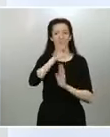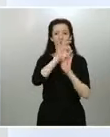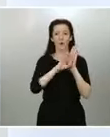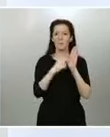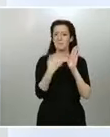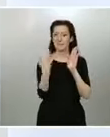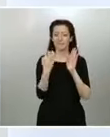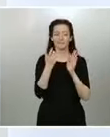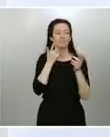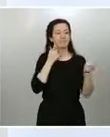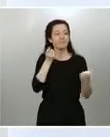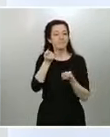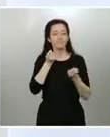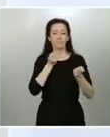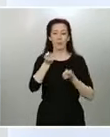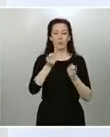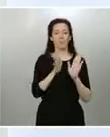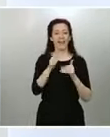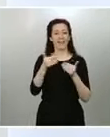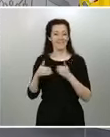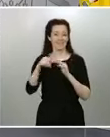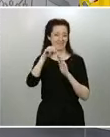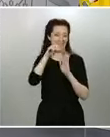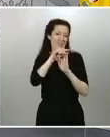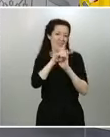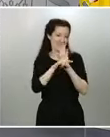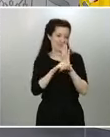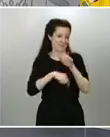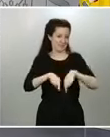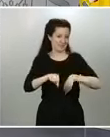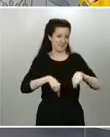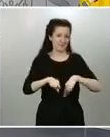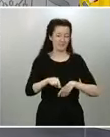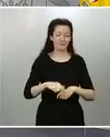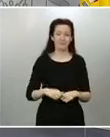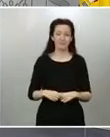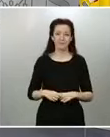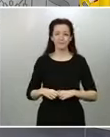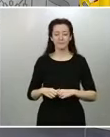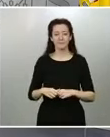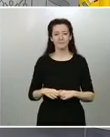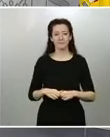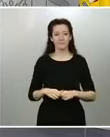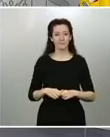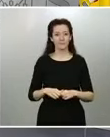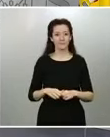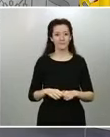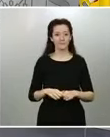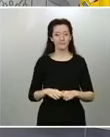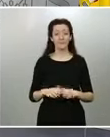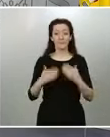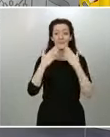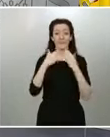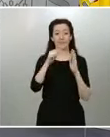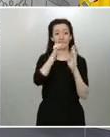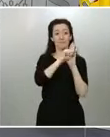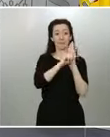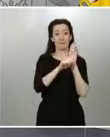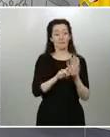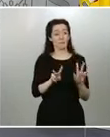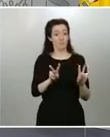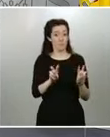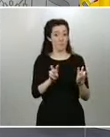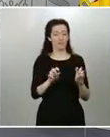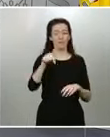que les he comentado con la entrada en vigor de estas nuevas medidas el gobierno ha desplegado hoy un amplio dispositivo